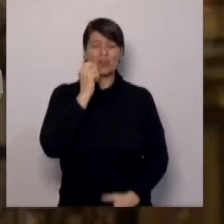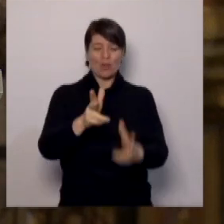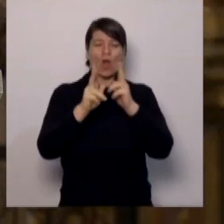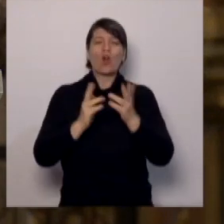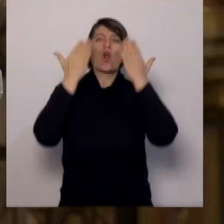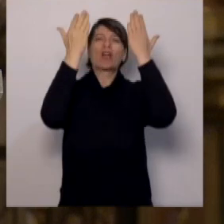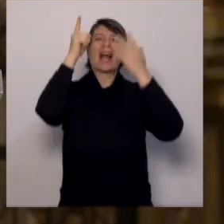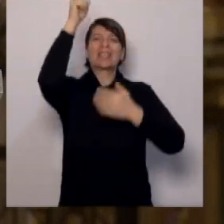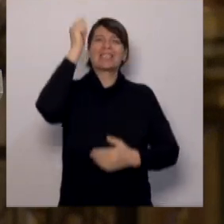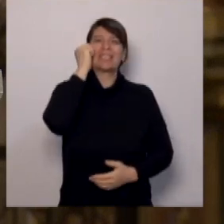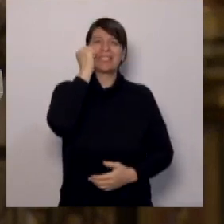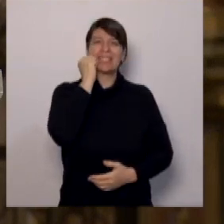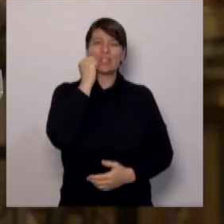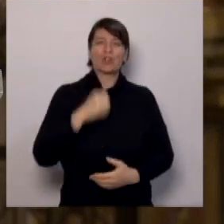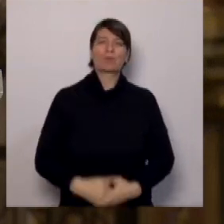Palabra de Dios.